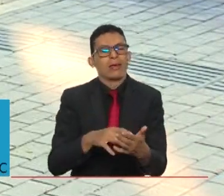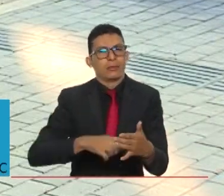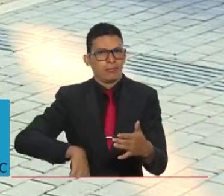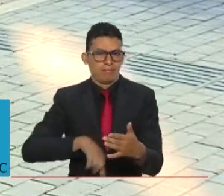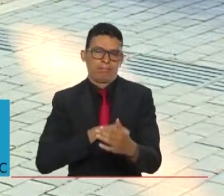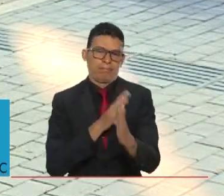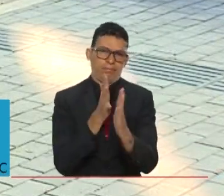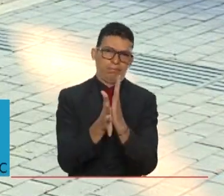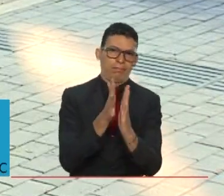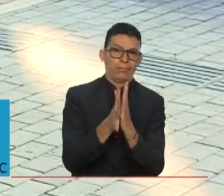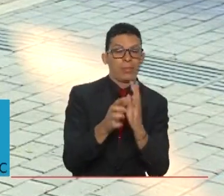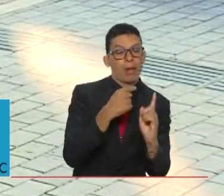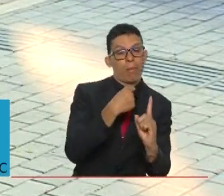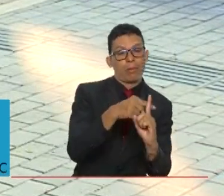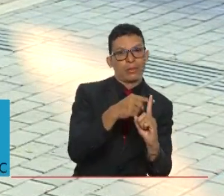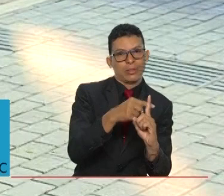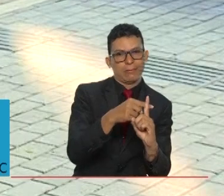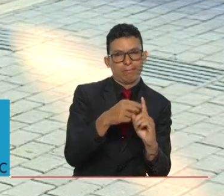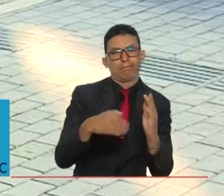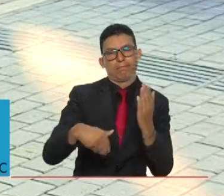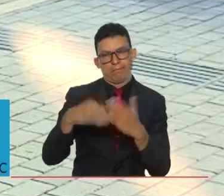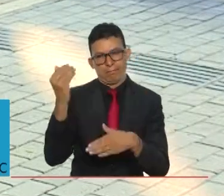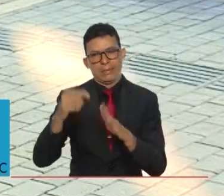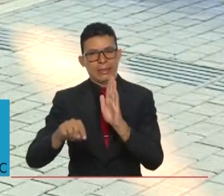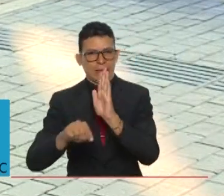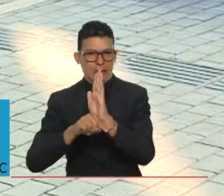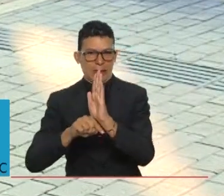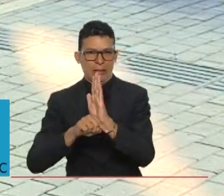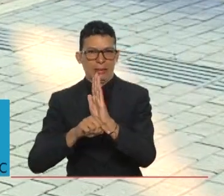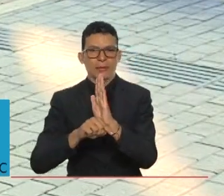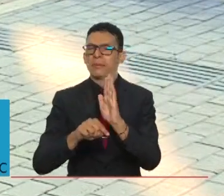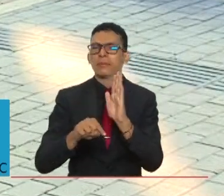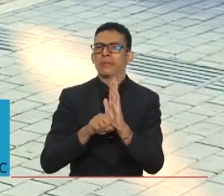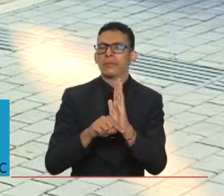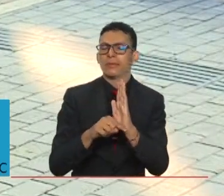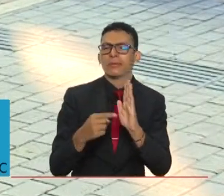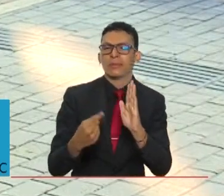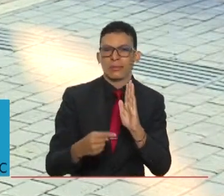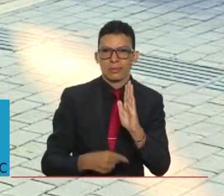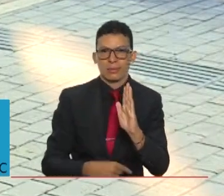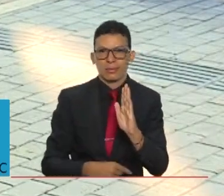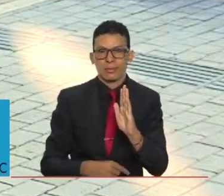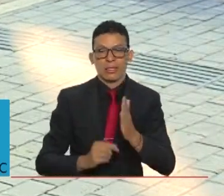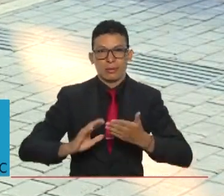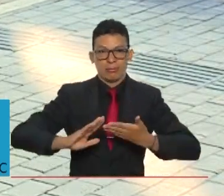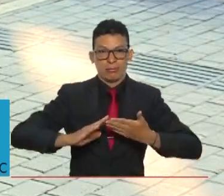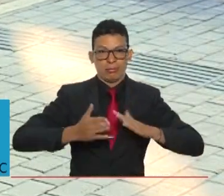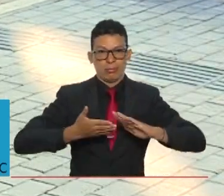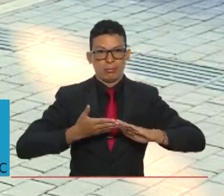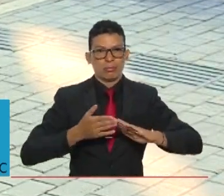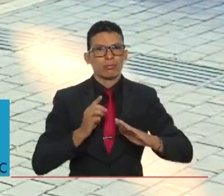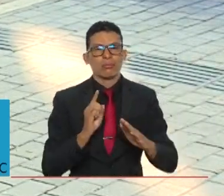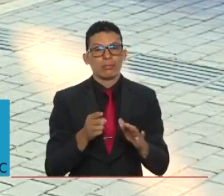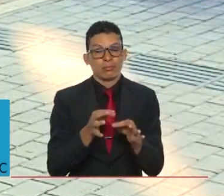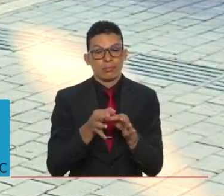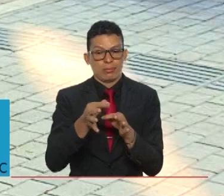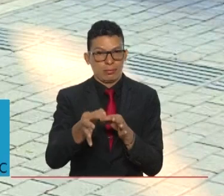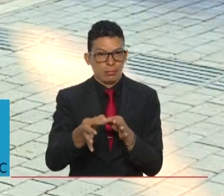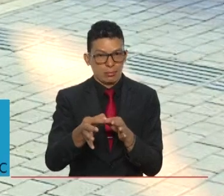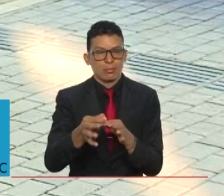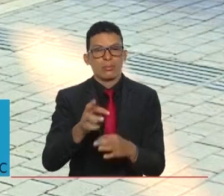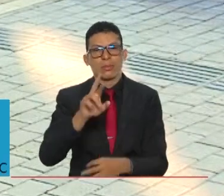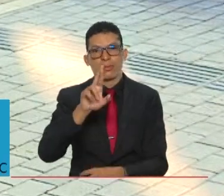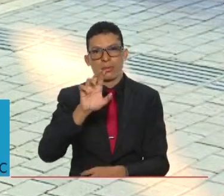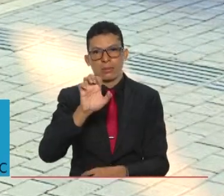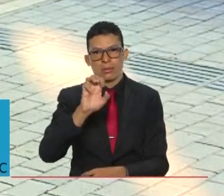de las noticias positivas, pero empezamos con los dolorosos. Y los dolorosos están por cuenta de la comunidad de un corregimiento,